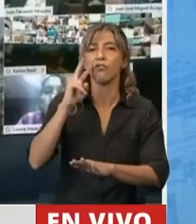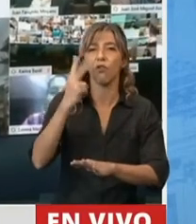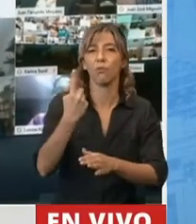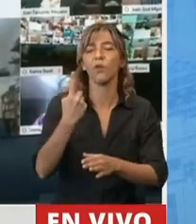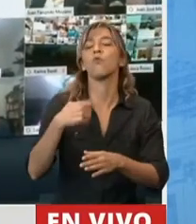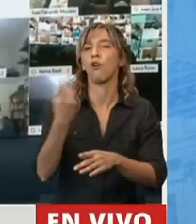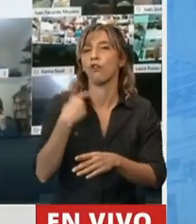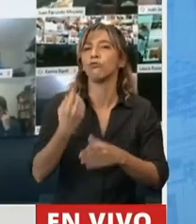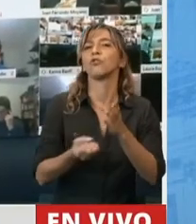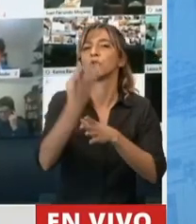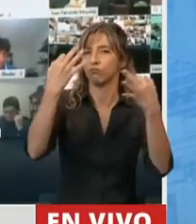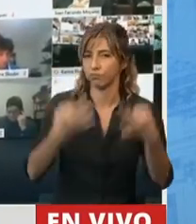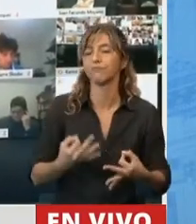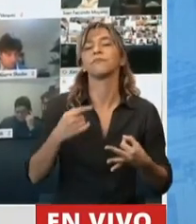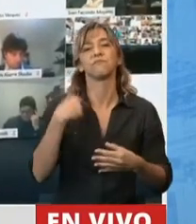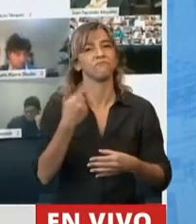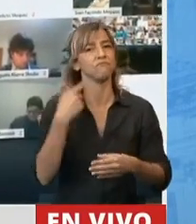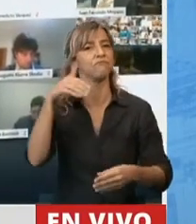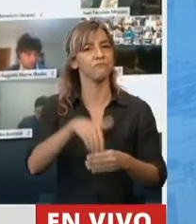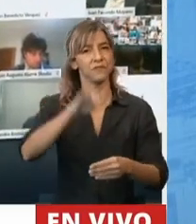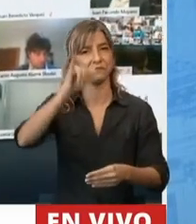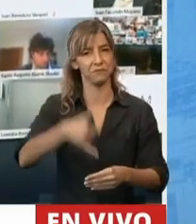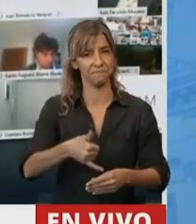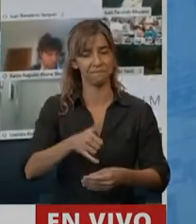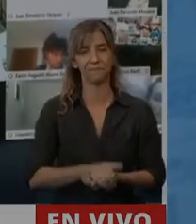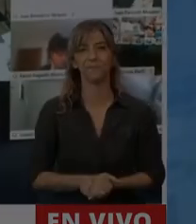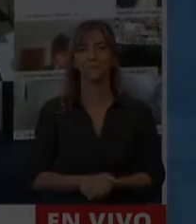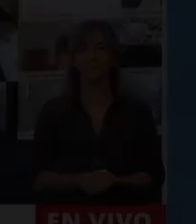nuestro voto positivo. Muchísimas gracias. Gracias, diputada.